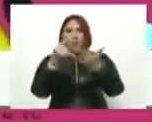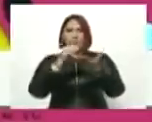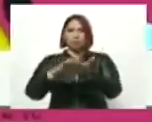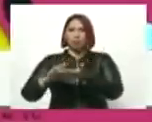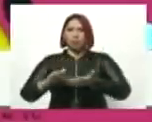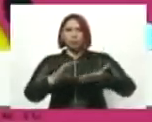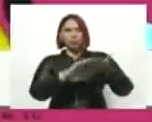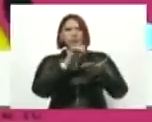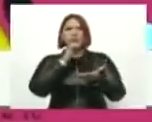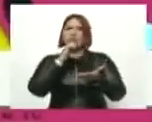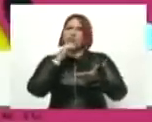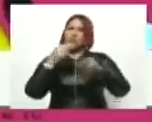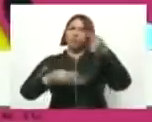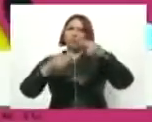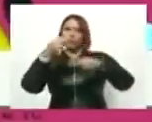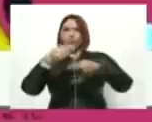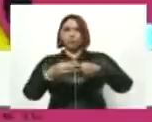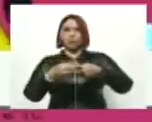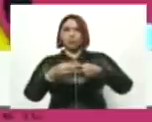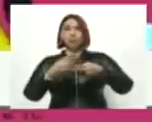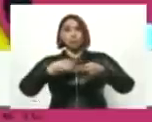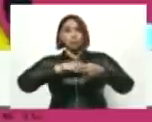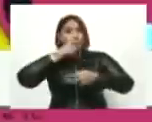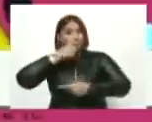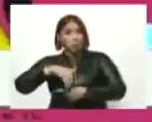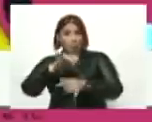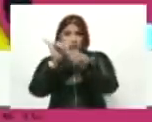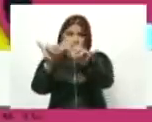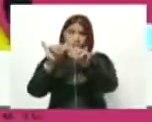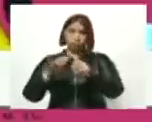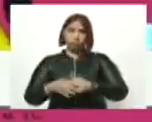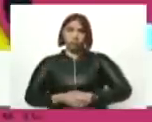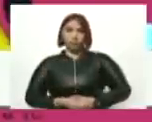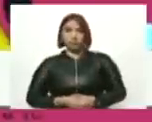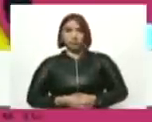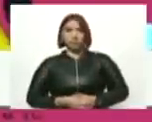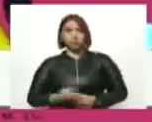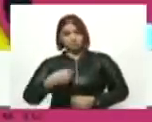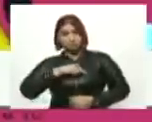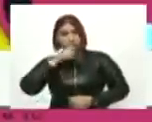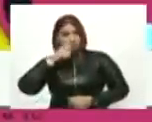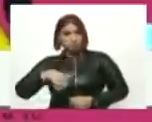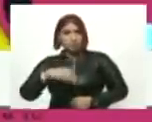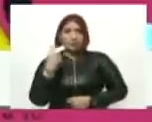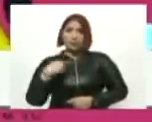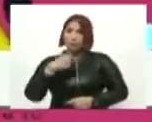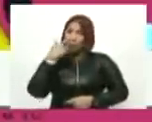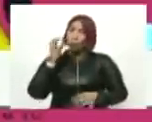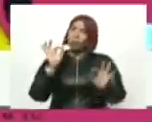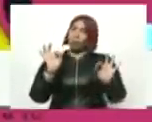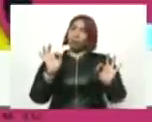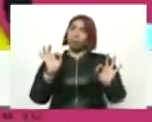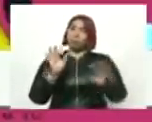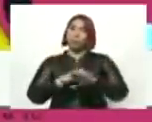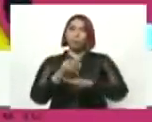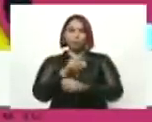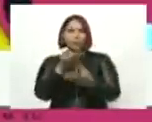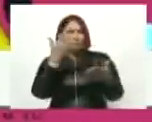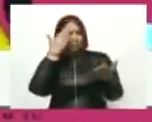debe construir? Nuestro pueblo. Nuestro pueblo. Tengamos cuidado, ¿no? Porque